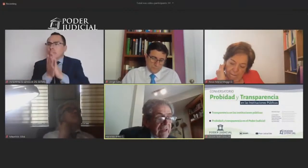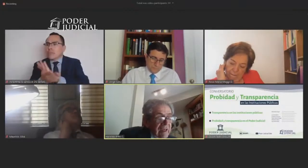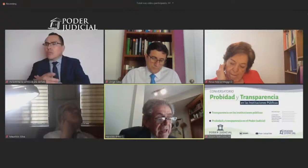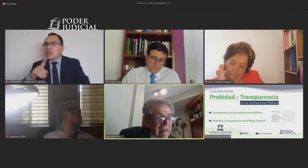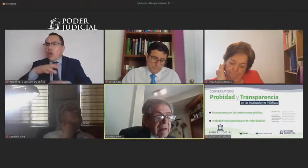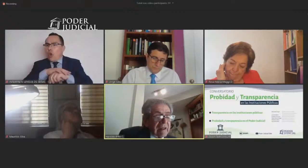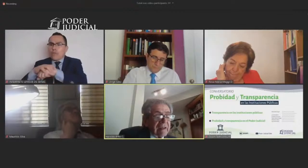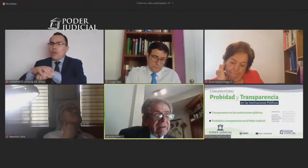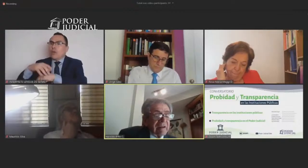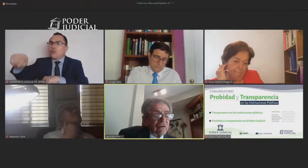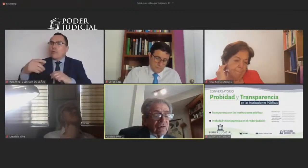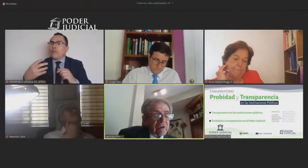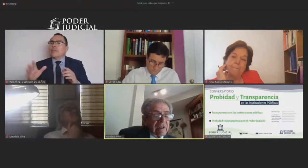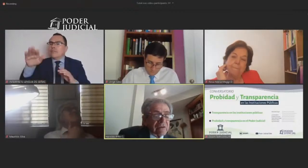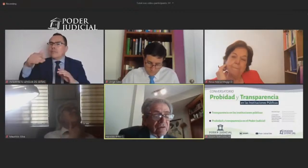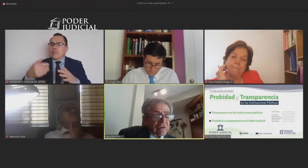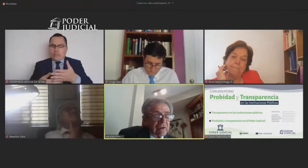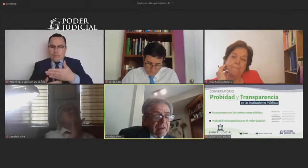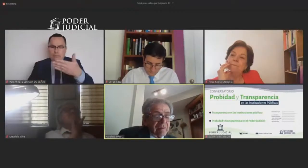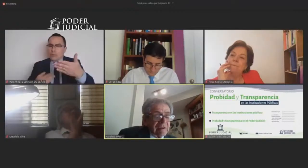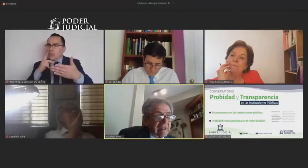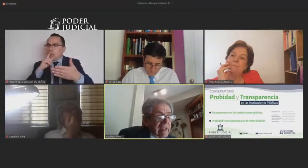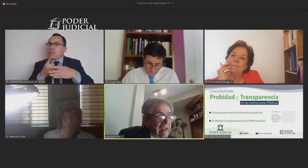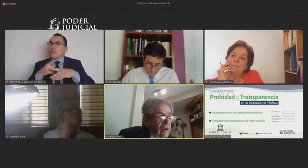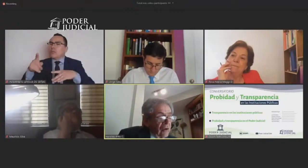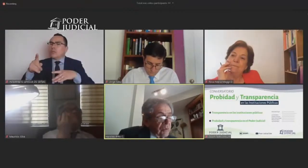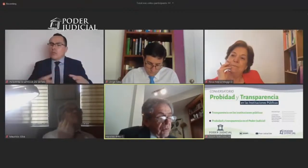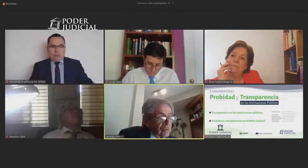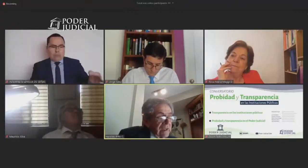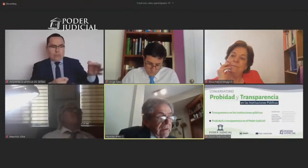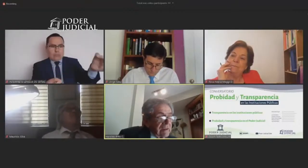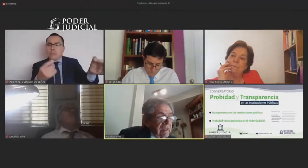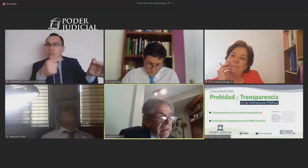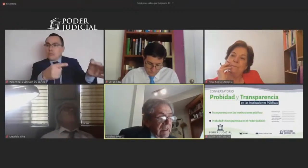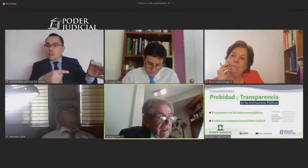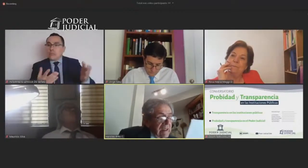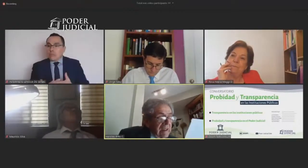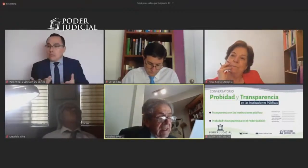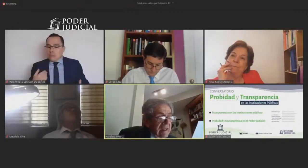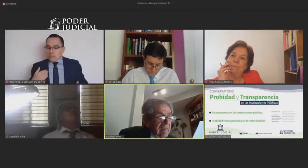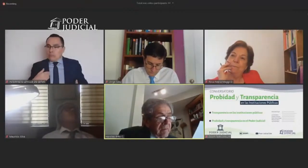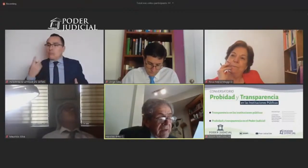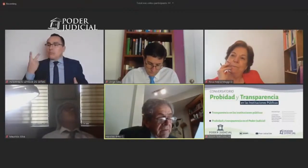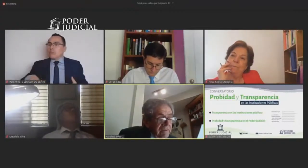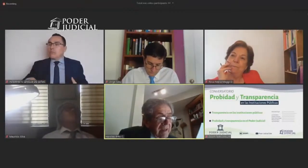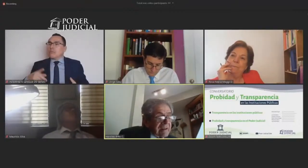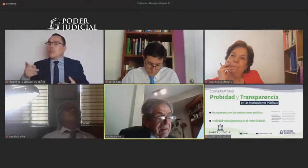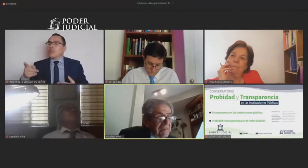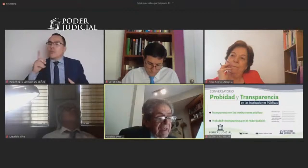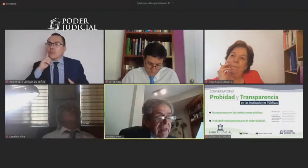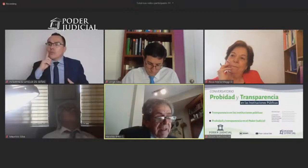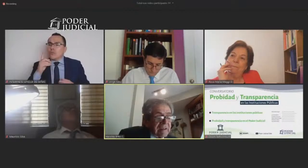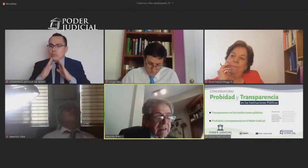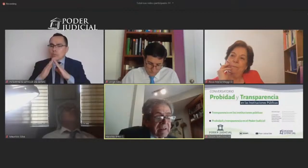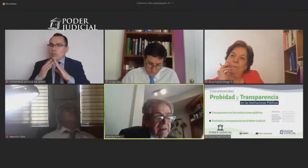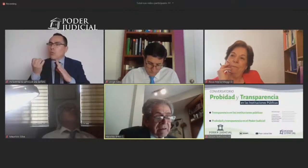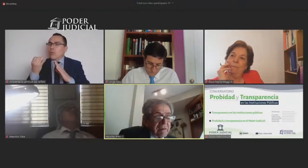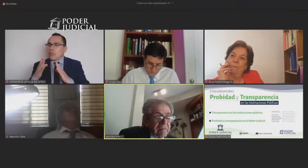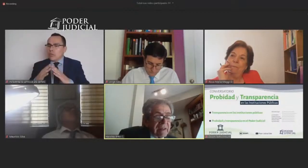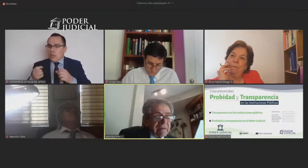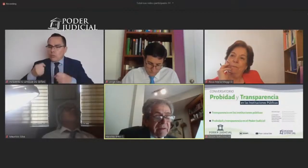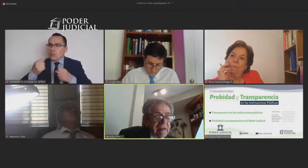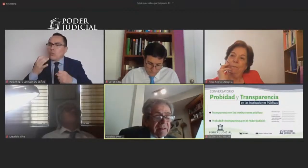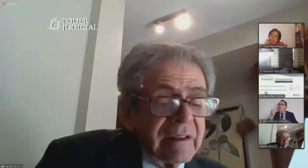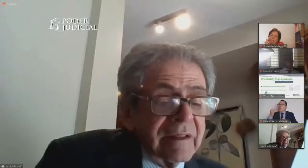obligados hayan realizado su declaración de manera oportuna y verifican también la